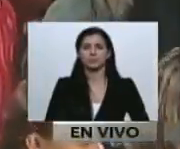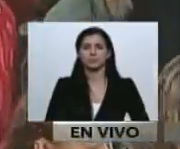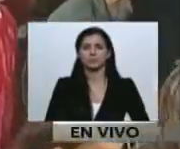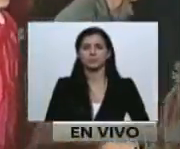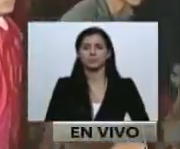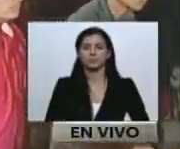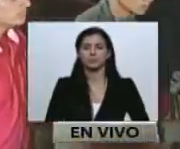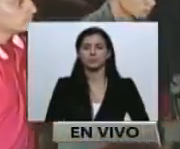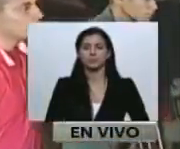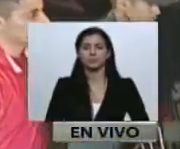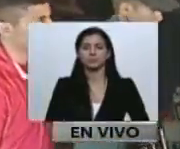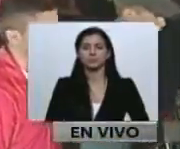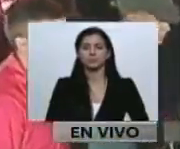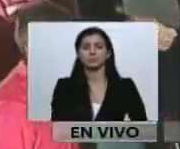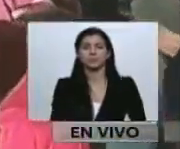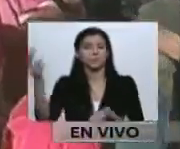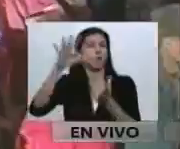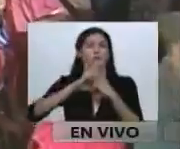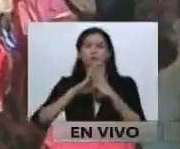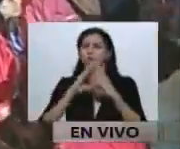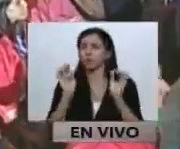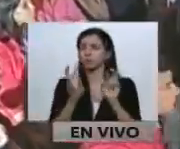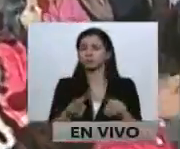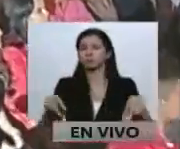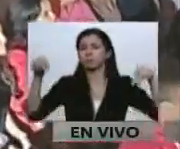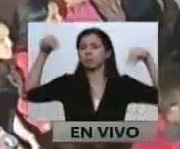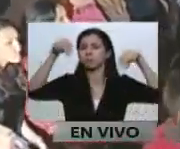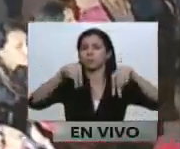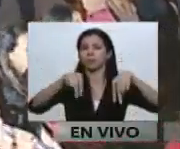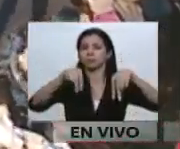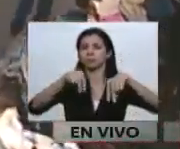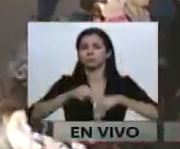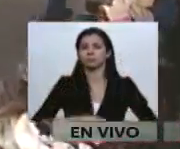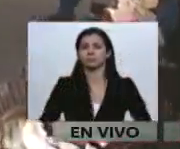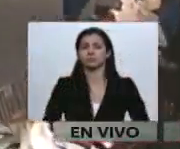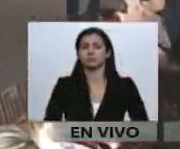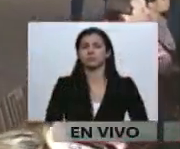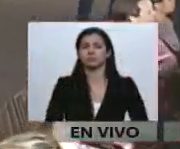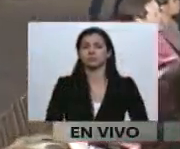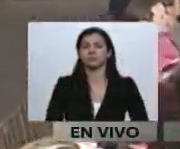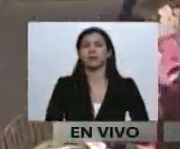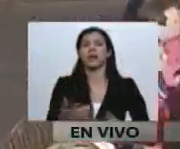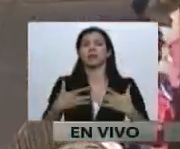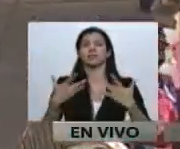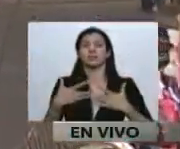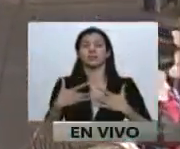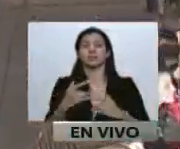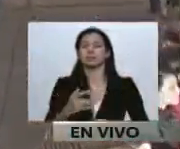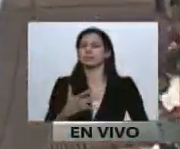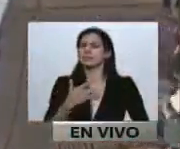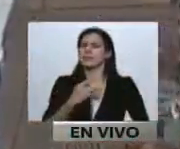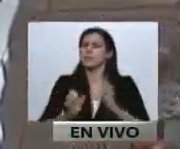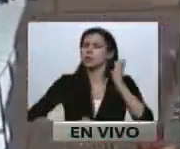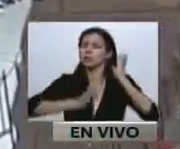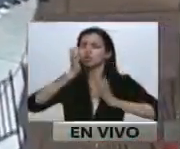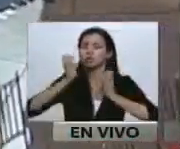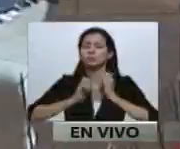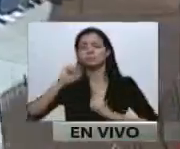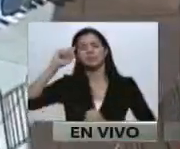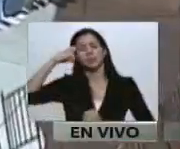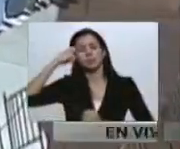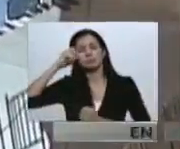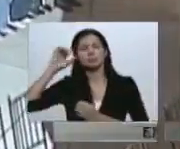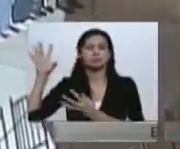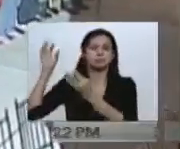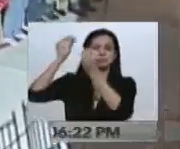De pie se han colocado todos los presentes en el cuartel de la montaña. Gracias. En una actividad llena de emociones y de recuerdos que